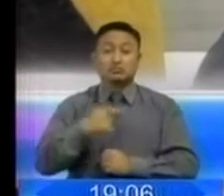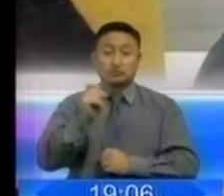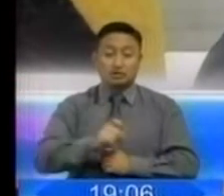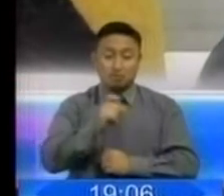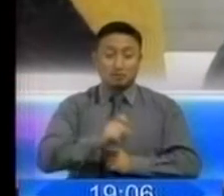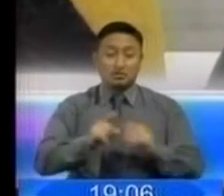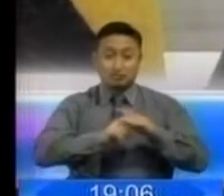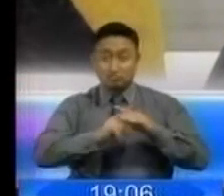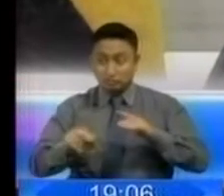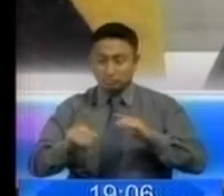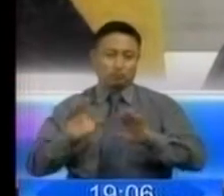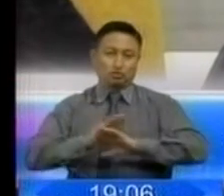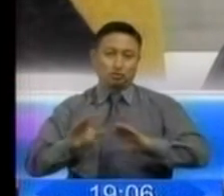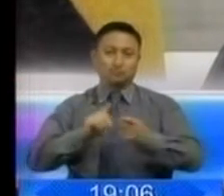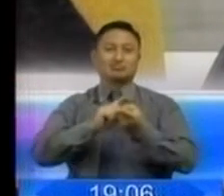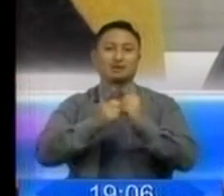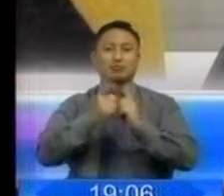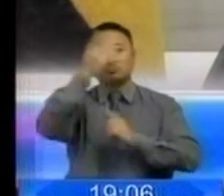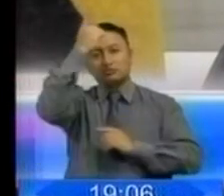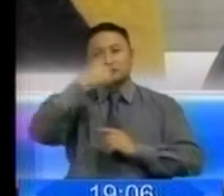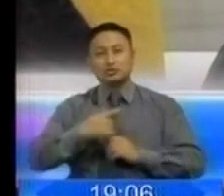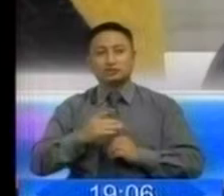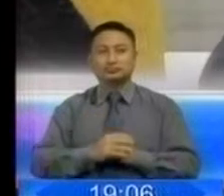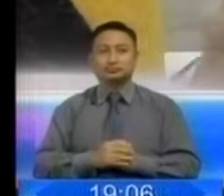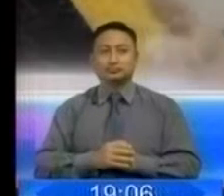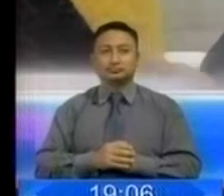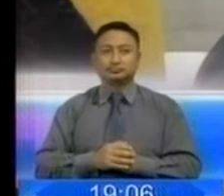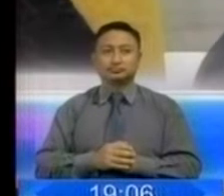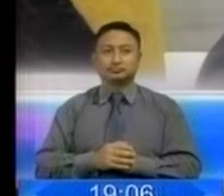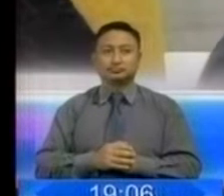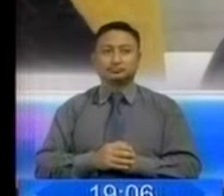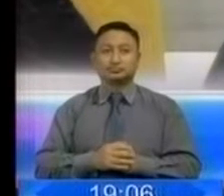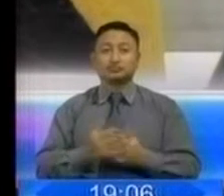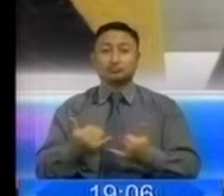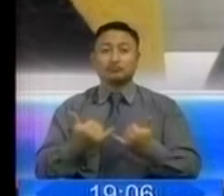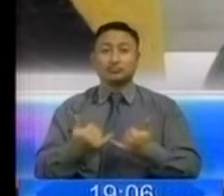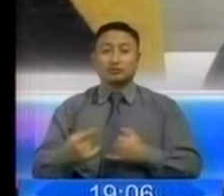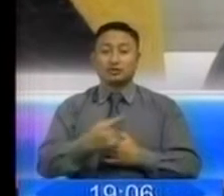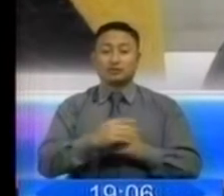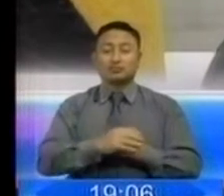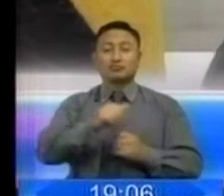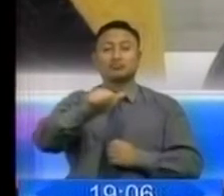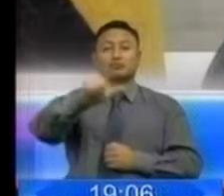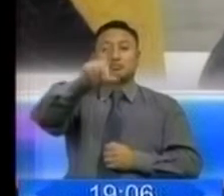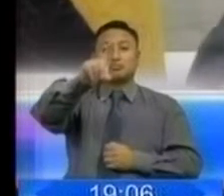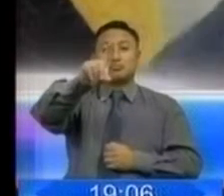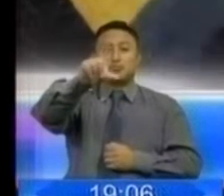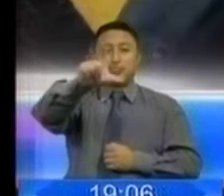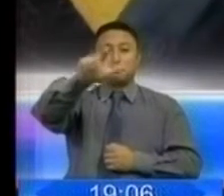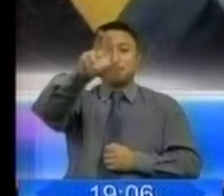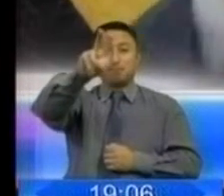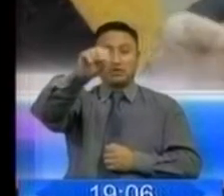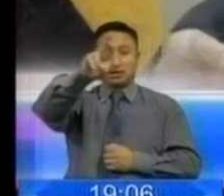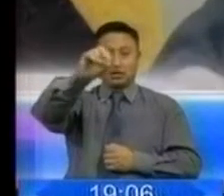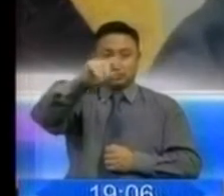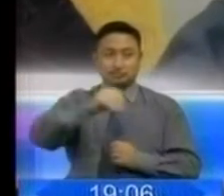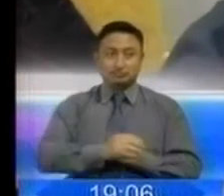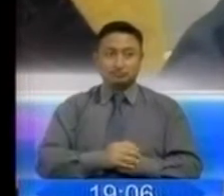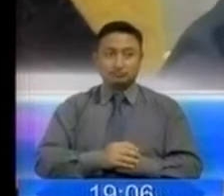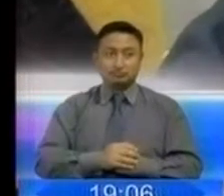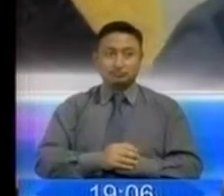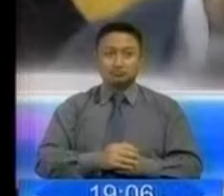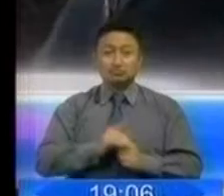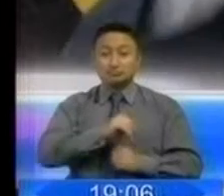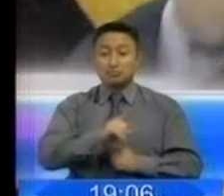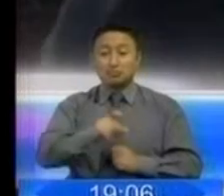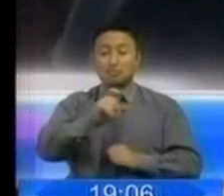no se repita lo el tristísimo espectáculo del señor Alvarado. Debe avergonzarnos a los